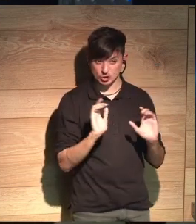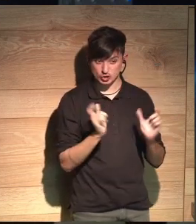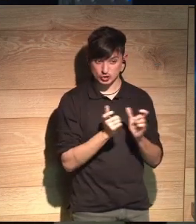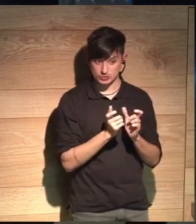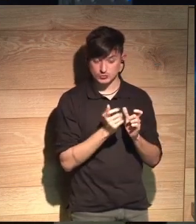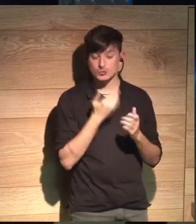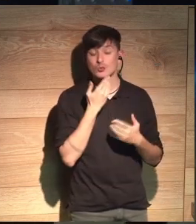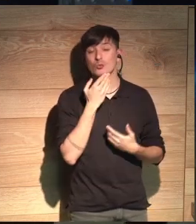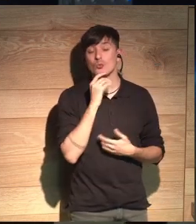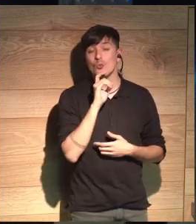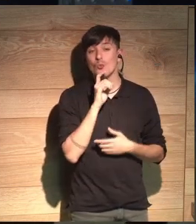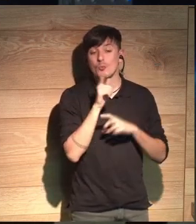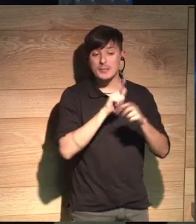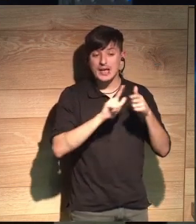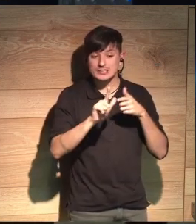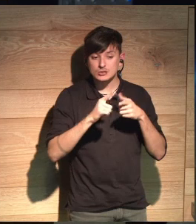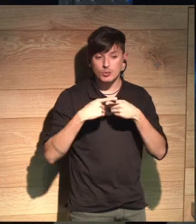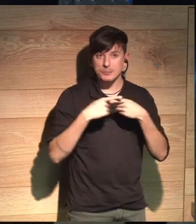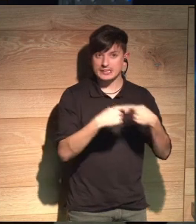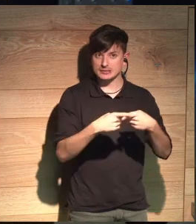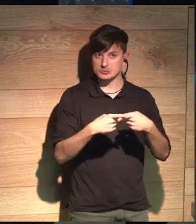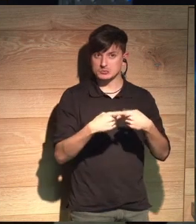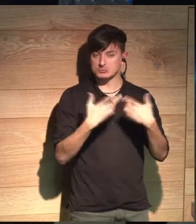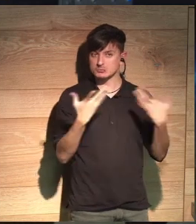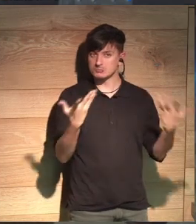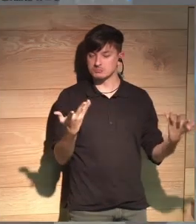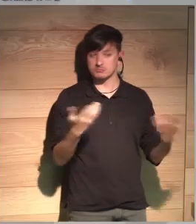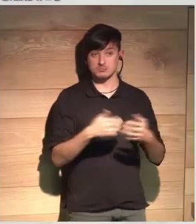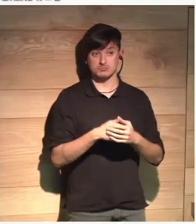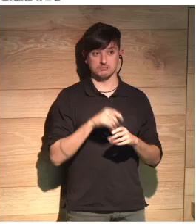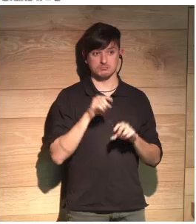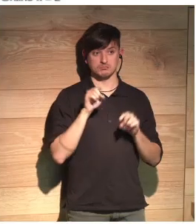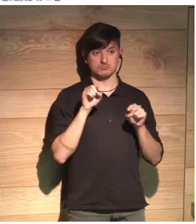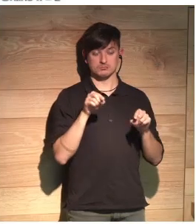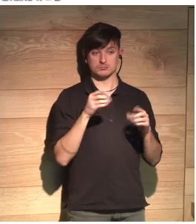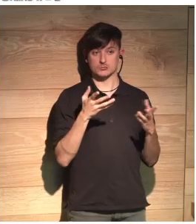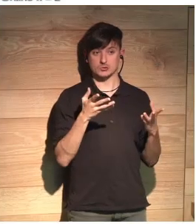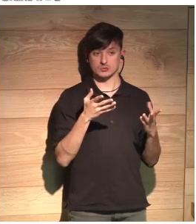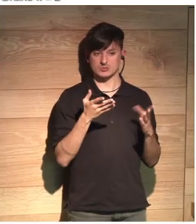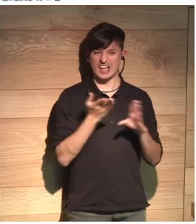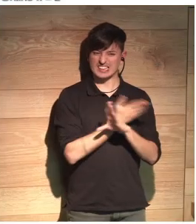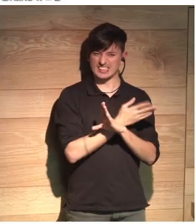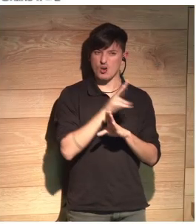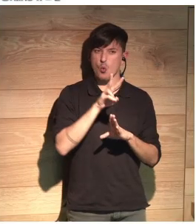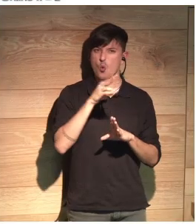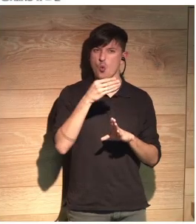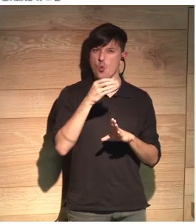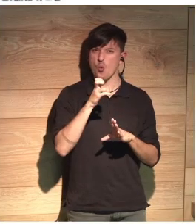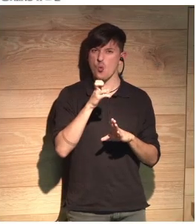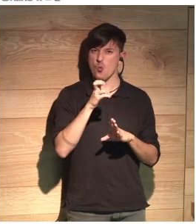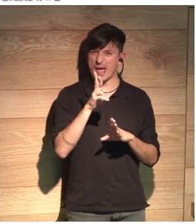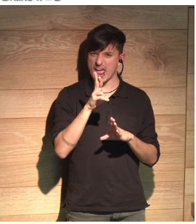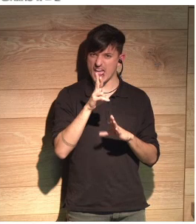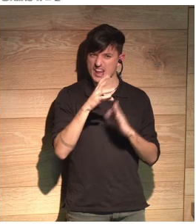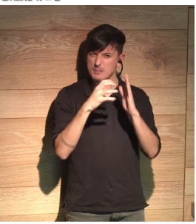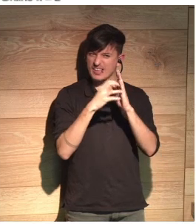viajes entonces a partir de todo esto esto lo lanzamos antes de que über lanzara a su hombro su